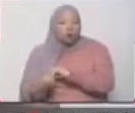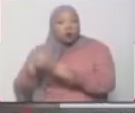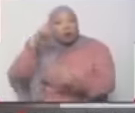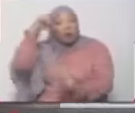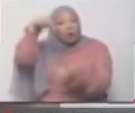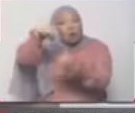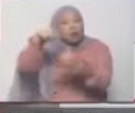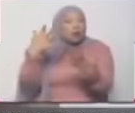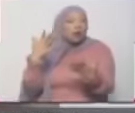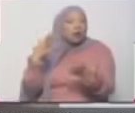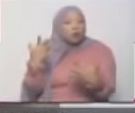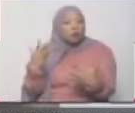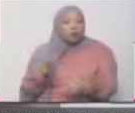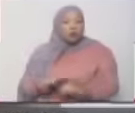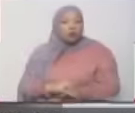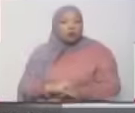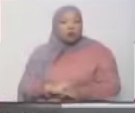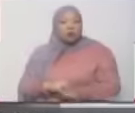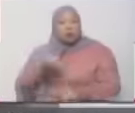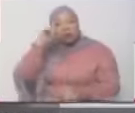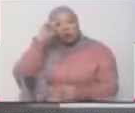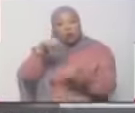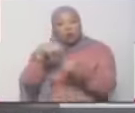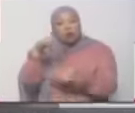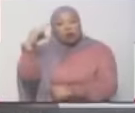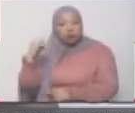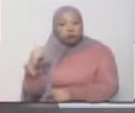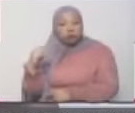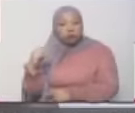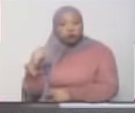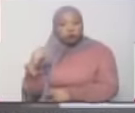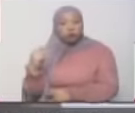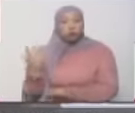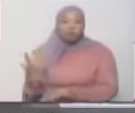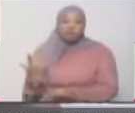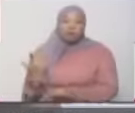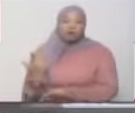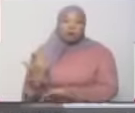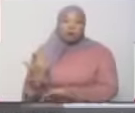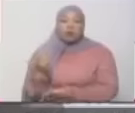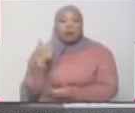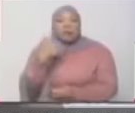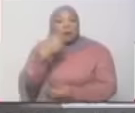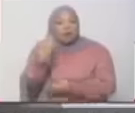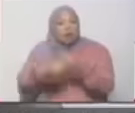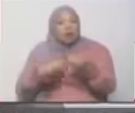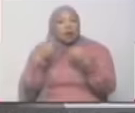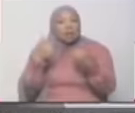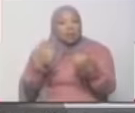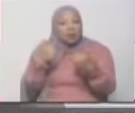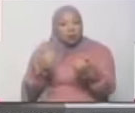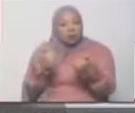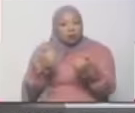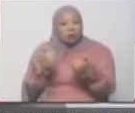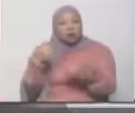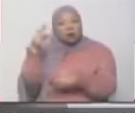proyectando. Yo estoy poniendo una meta, y la meta es baja. Para lograrla, bien lograda, pienso que todavía es